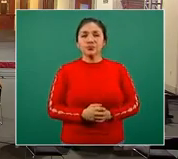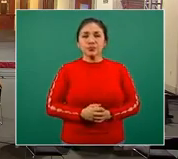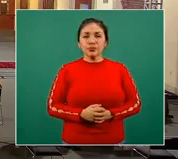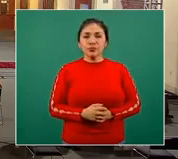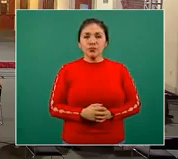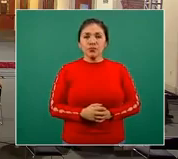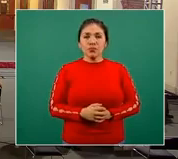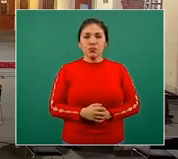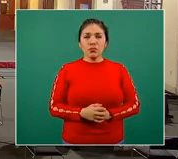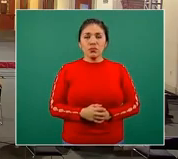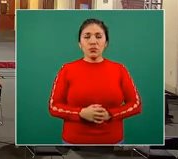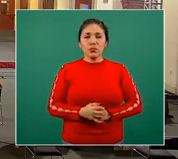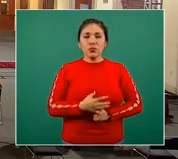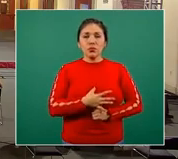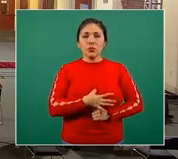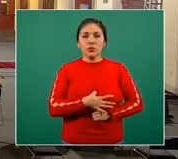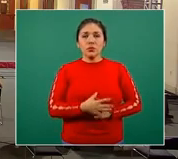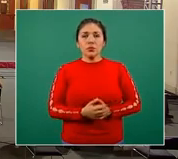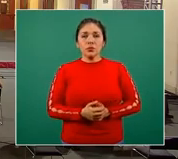favor.